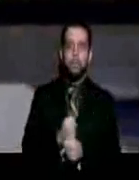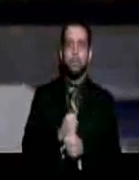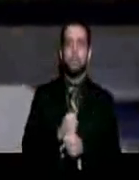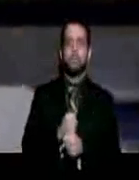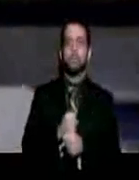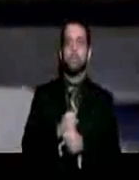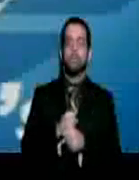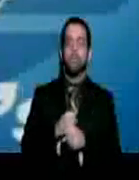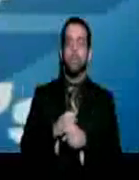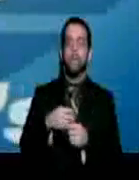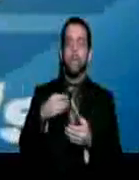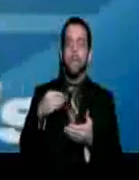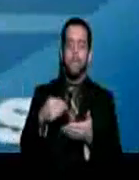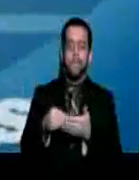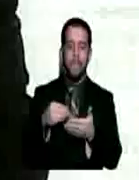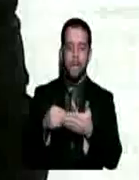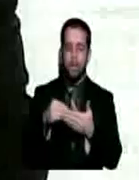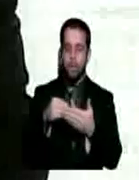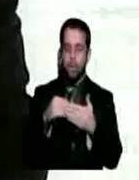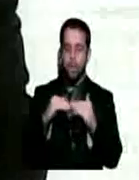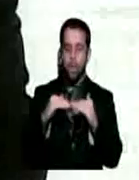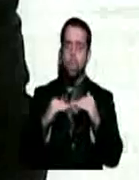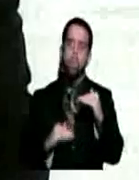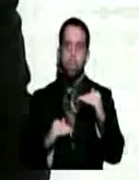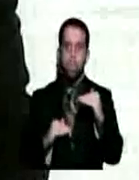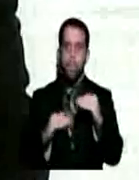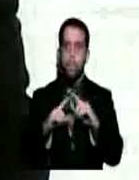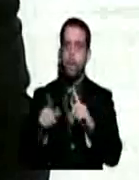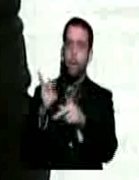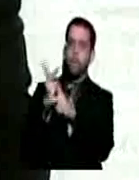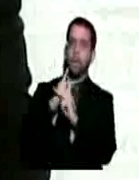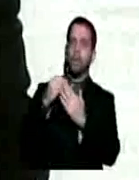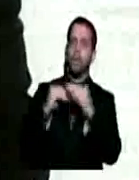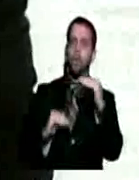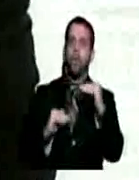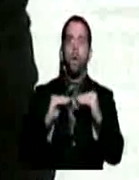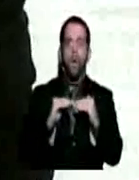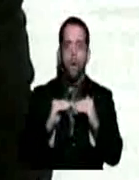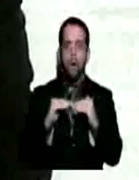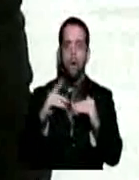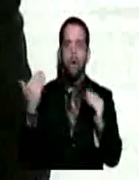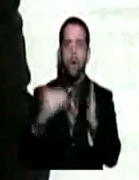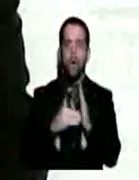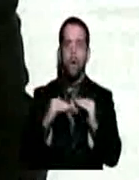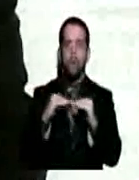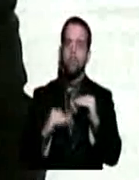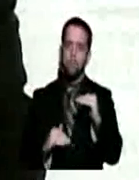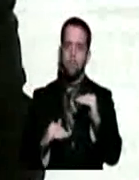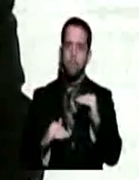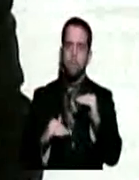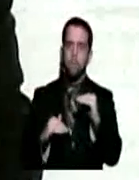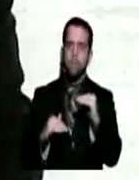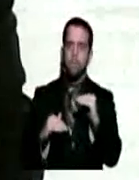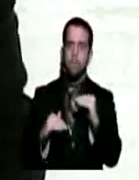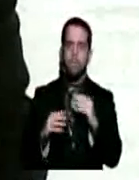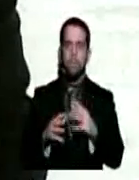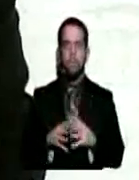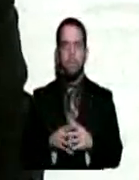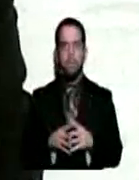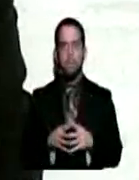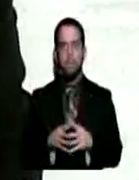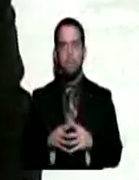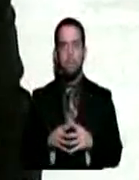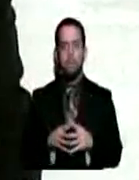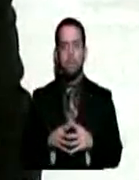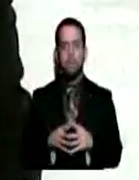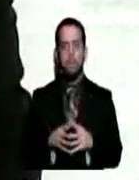sufriendo por décadas. Les decía yo ayer y repito hoy, qué ironía, que uno de los gobernadores más jóvenes es el que venga a hacer que el gobierno se comporte como